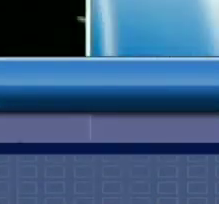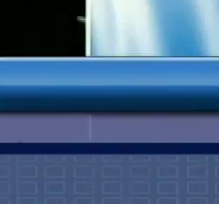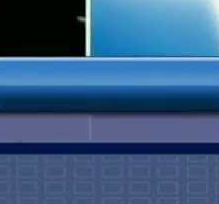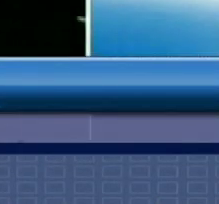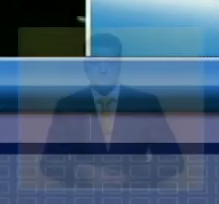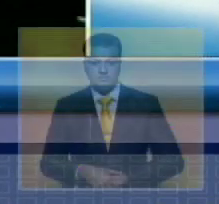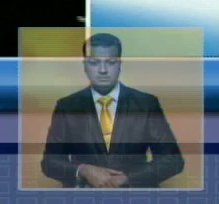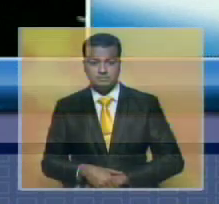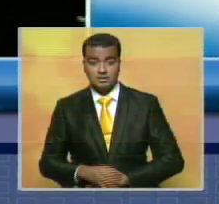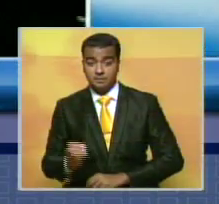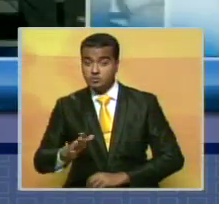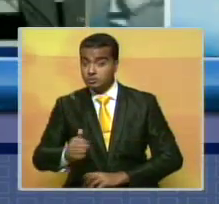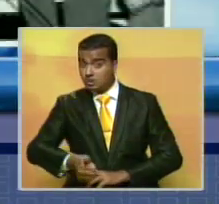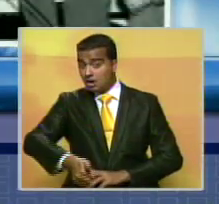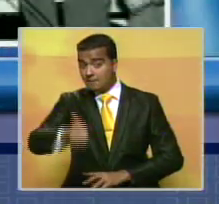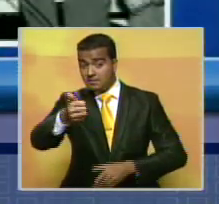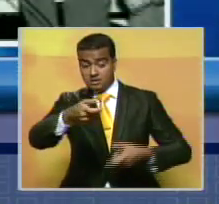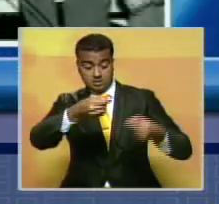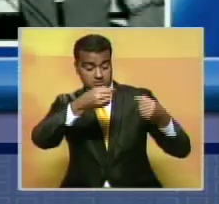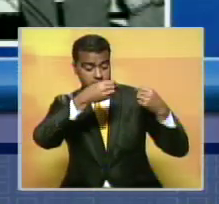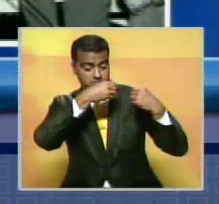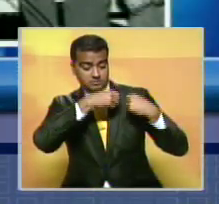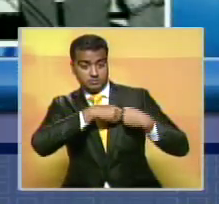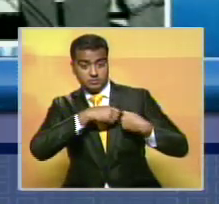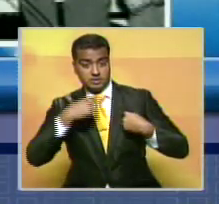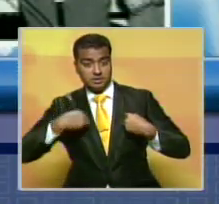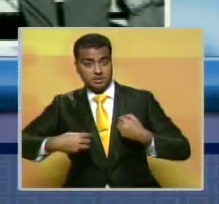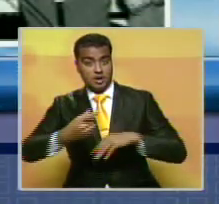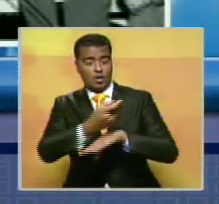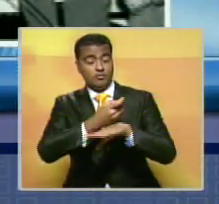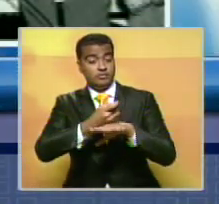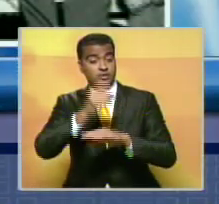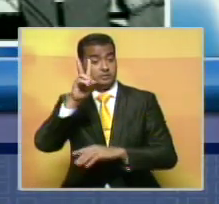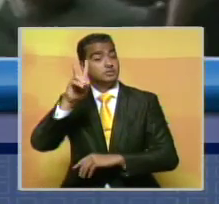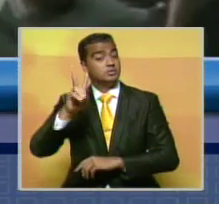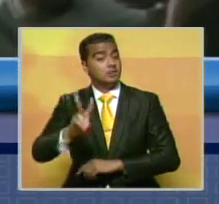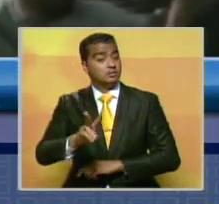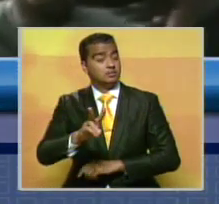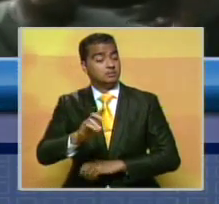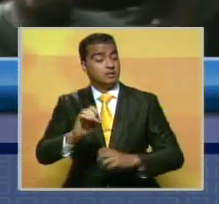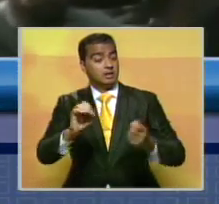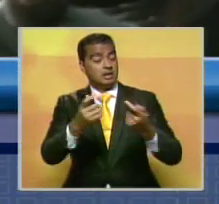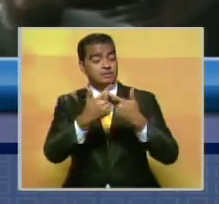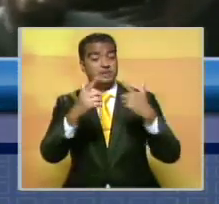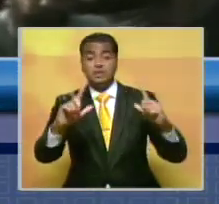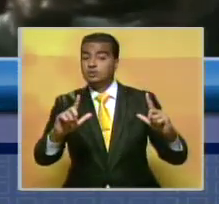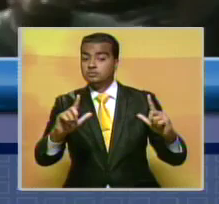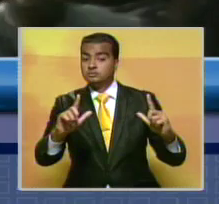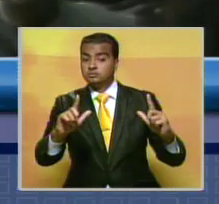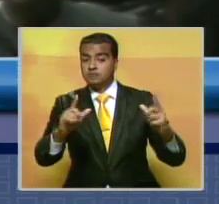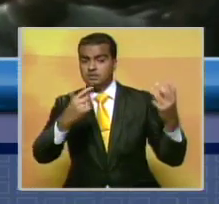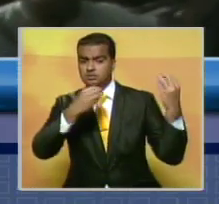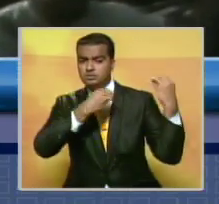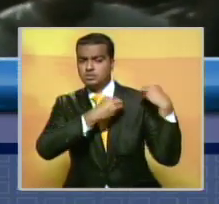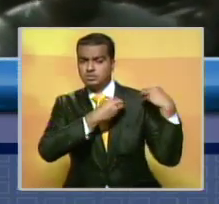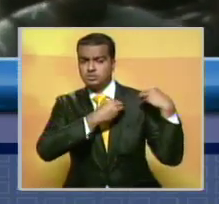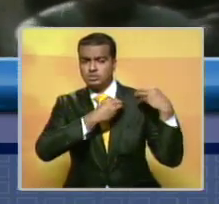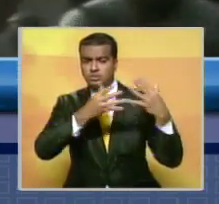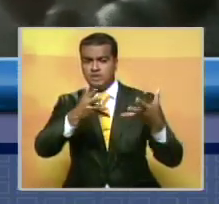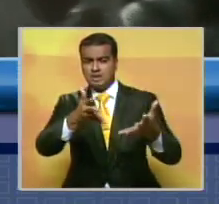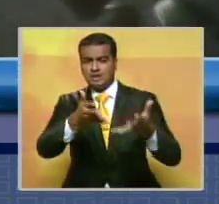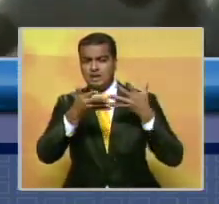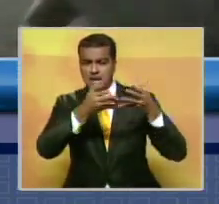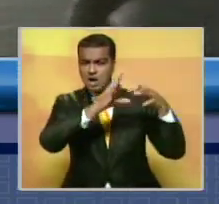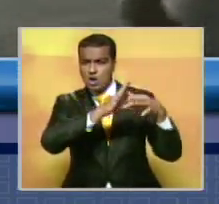Fue distinguido con la más alta condecoración que otorga el gobierno venezolano, la del Libertador, en su orden de Gran